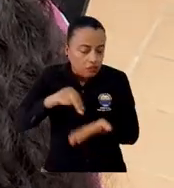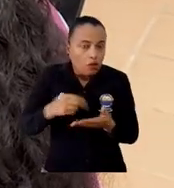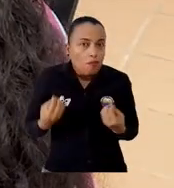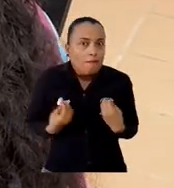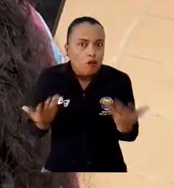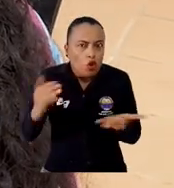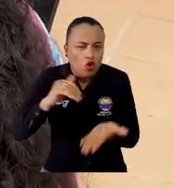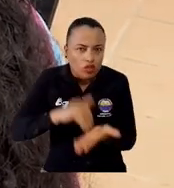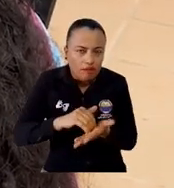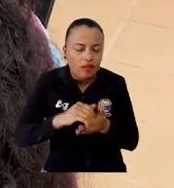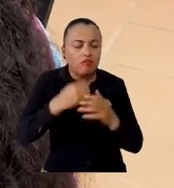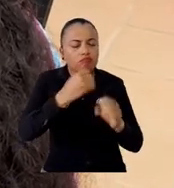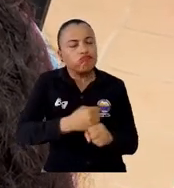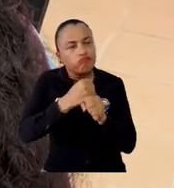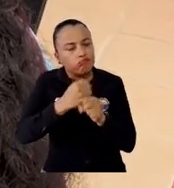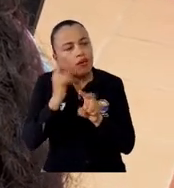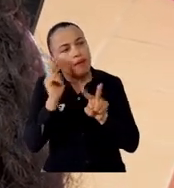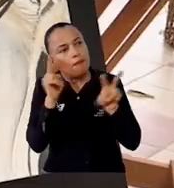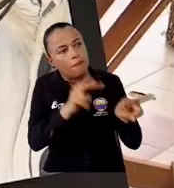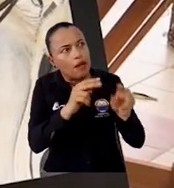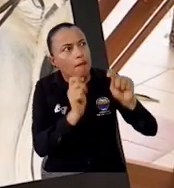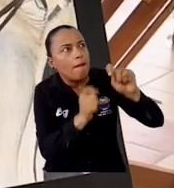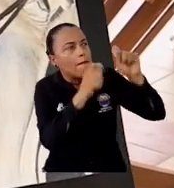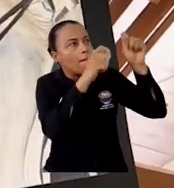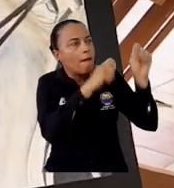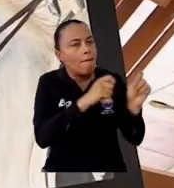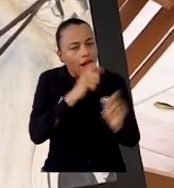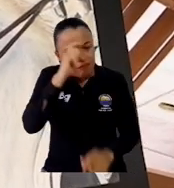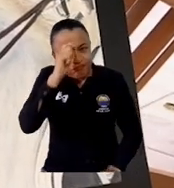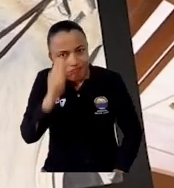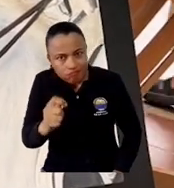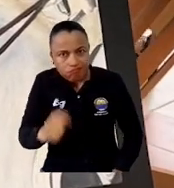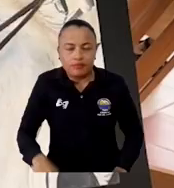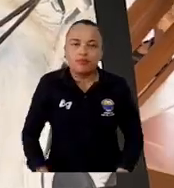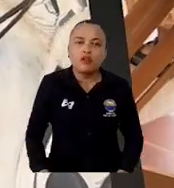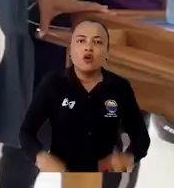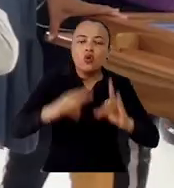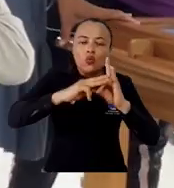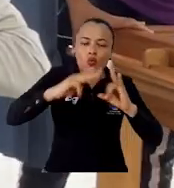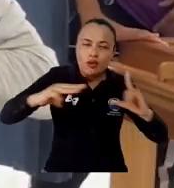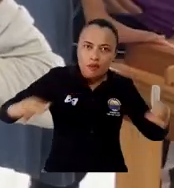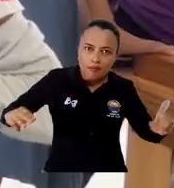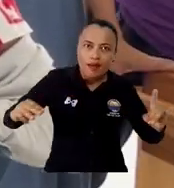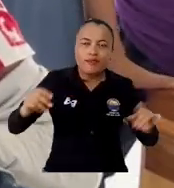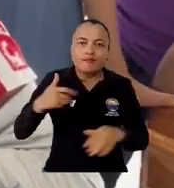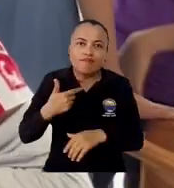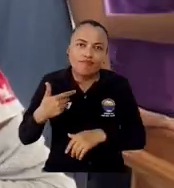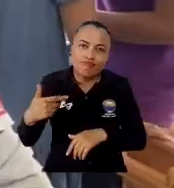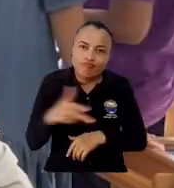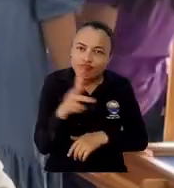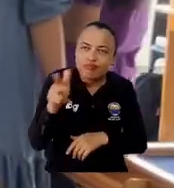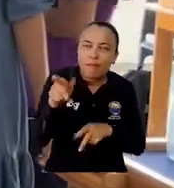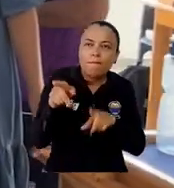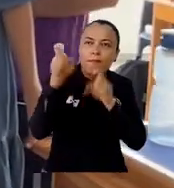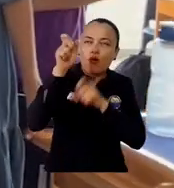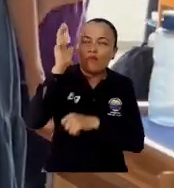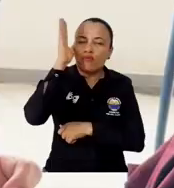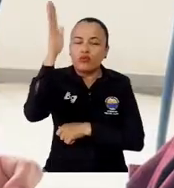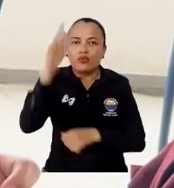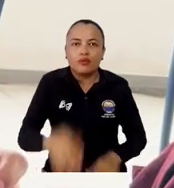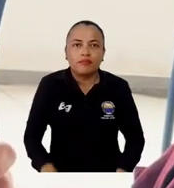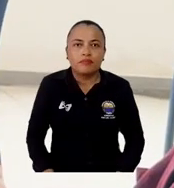si resucitara, abordando su caballo, viera el monumento que se levantó en su honor. Unimagdalena, un viaje hacia el